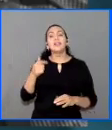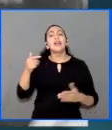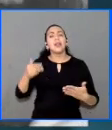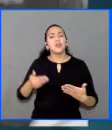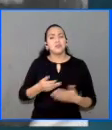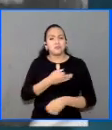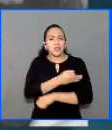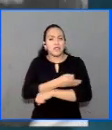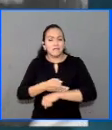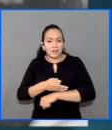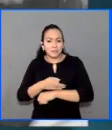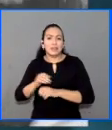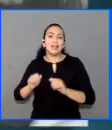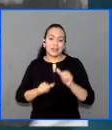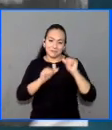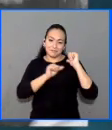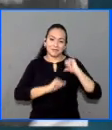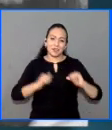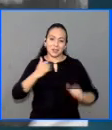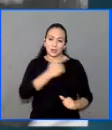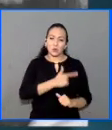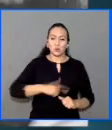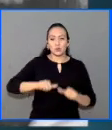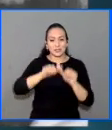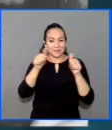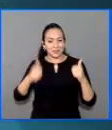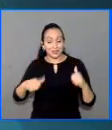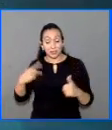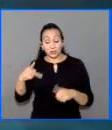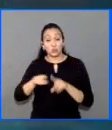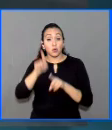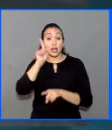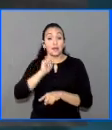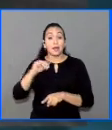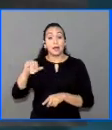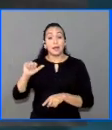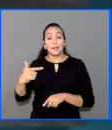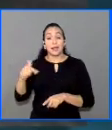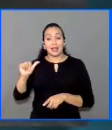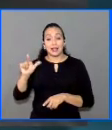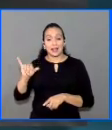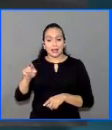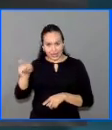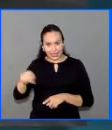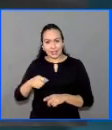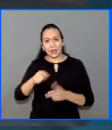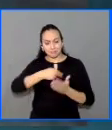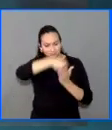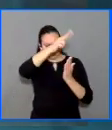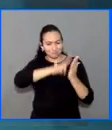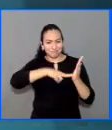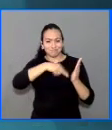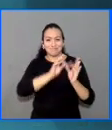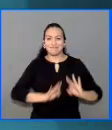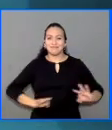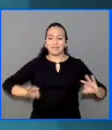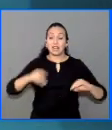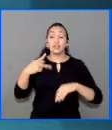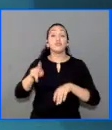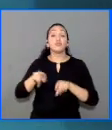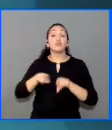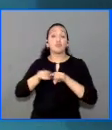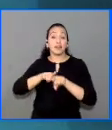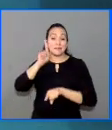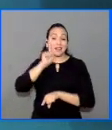cultura, porque su hermana Magali es una de las pintoras contemporáneas más importantes y su hermana Ana es una